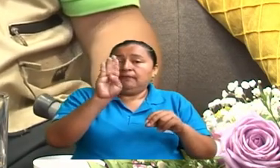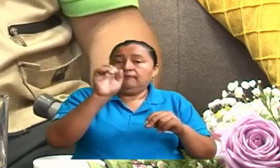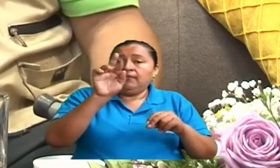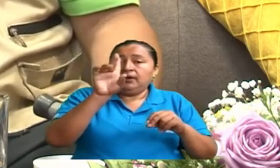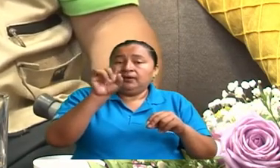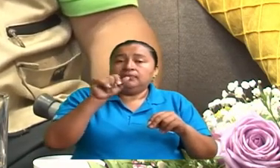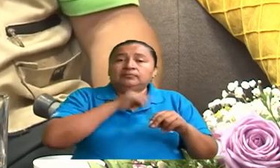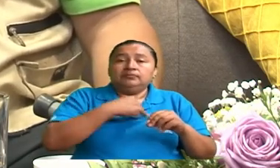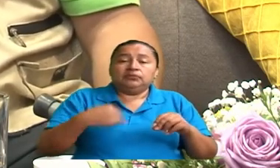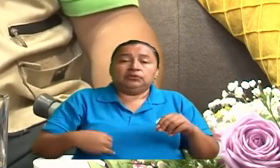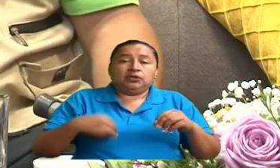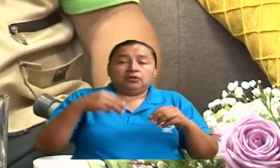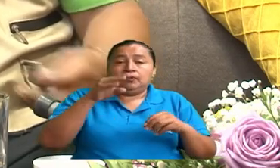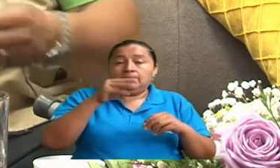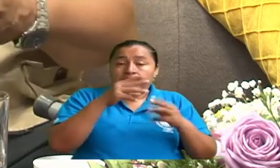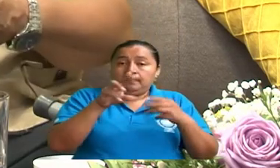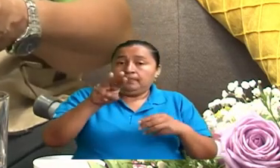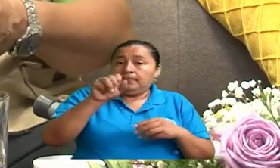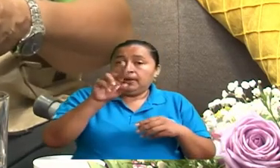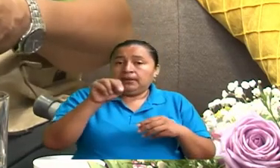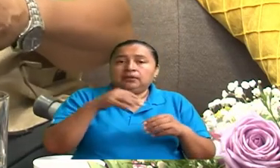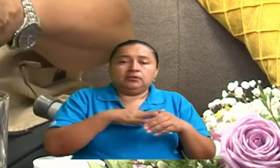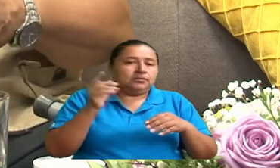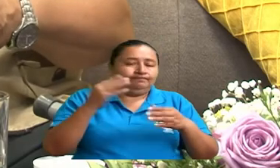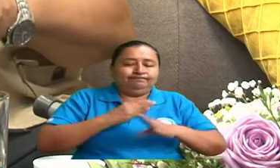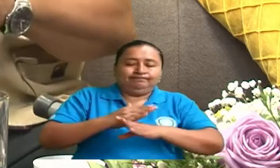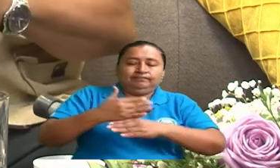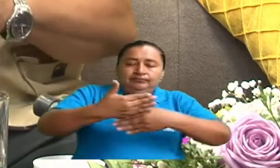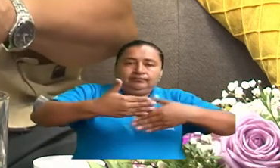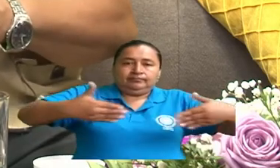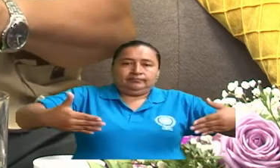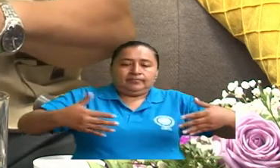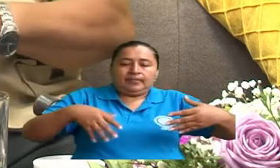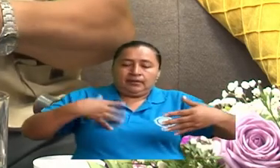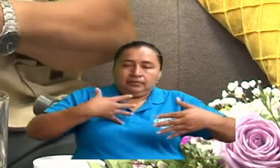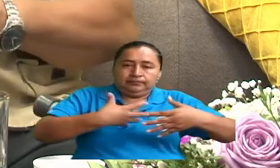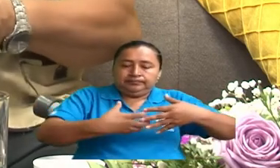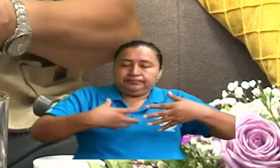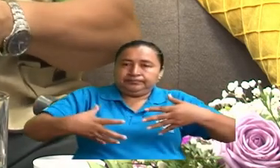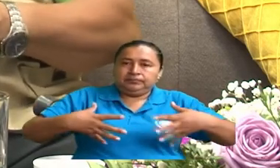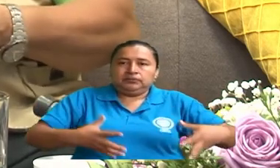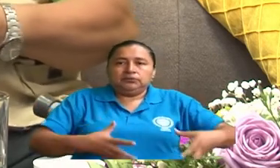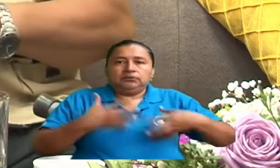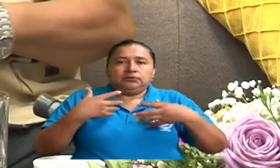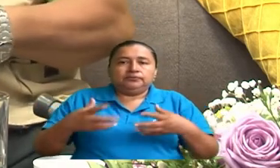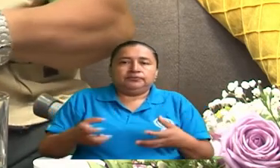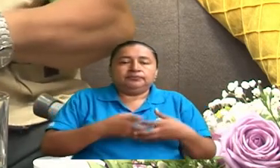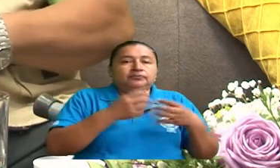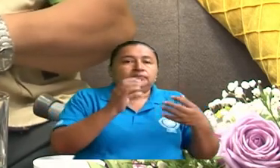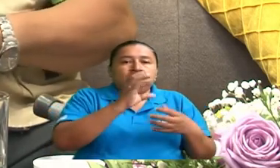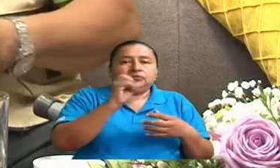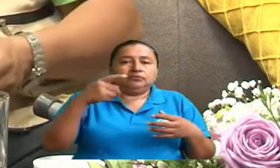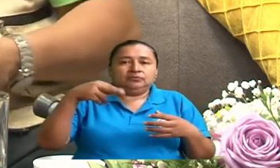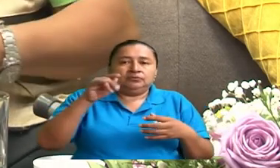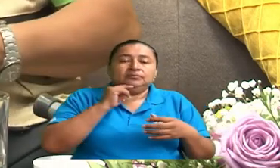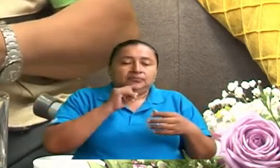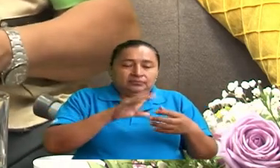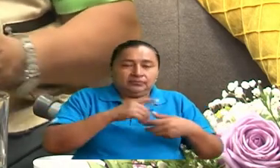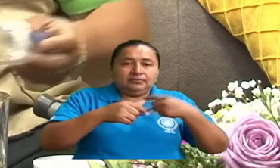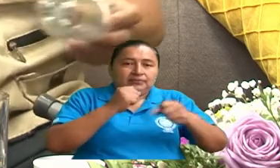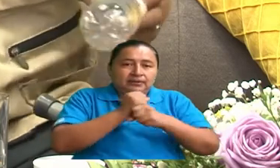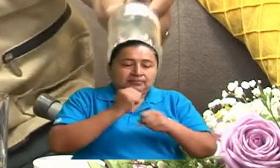nuestro Ministerio del Marena, ¿verdad?, estamos evitando, entonces se resecciona y ahora viene el tema de las cooperativas. Ahí está